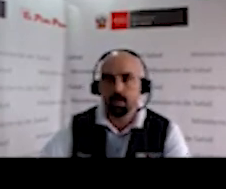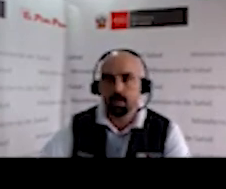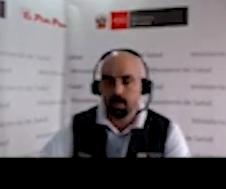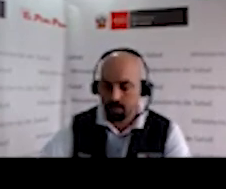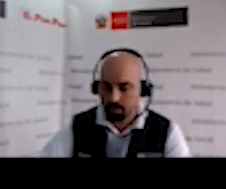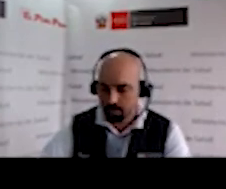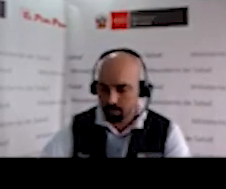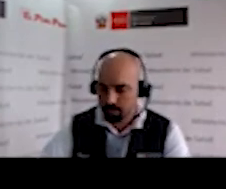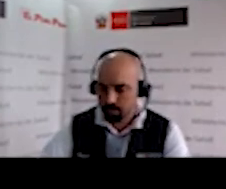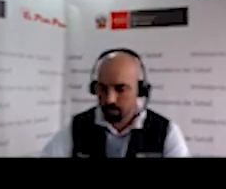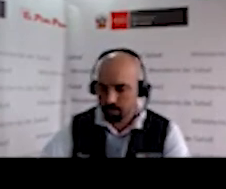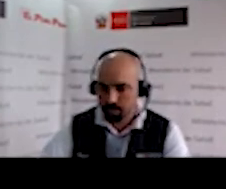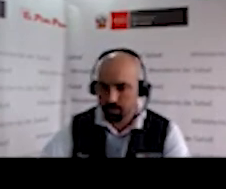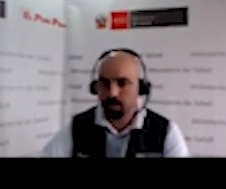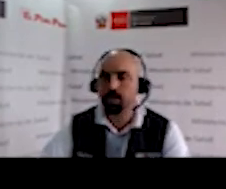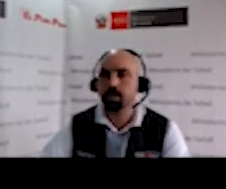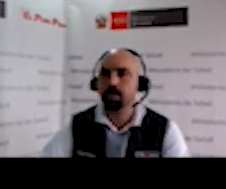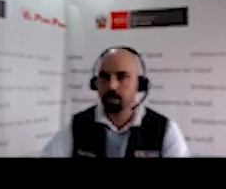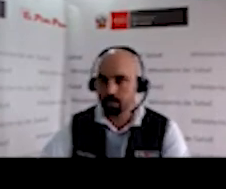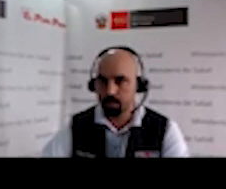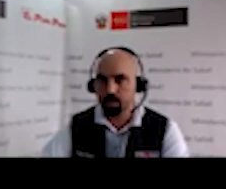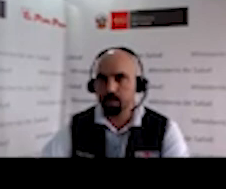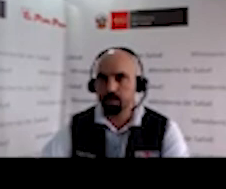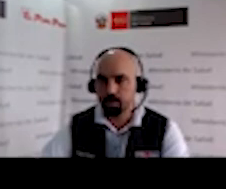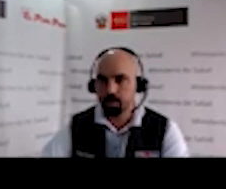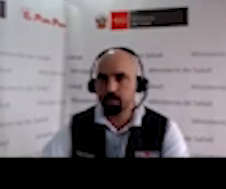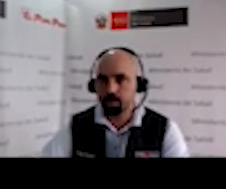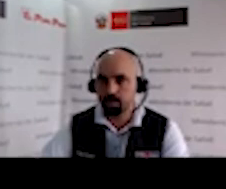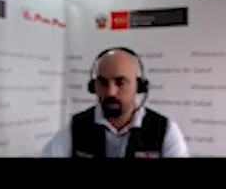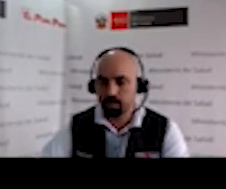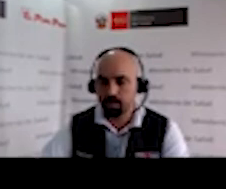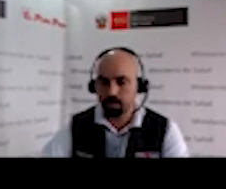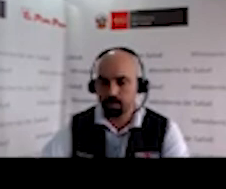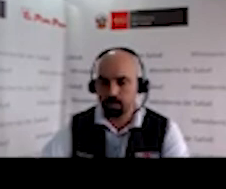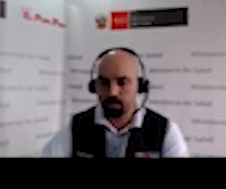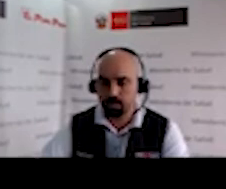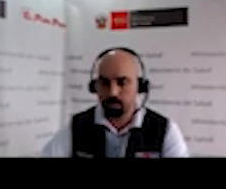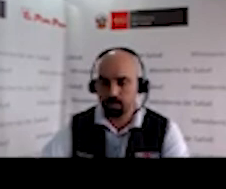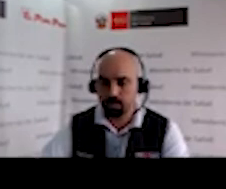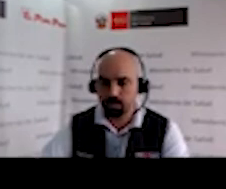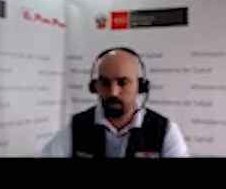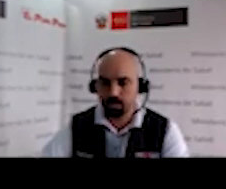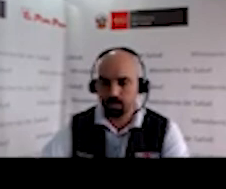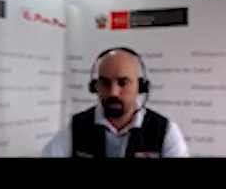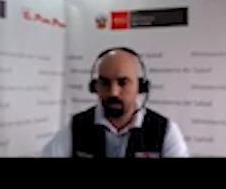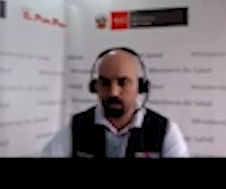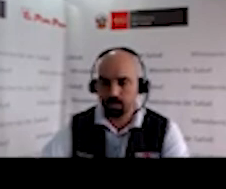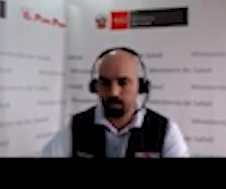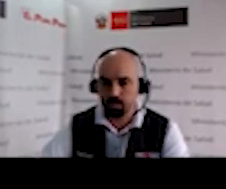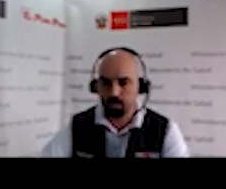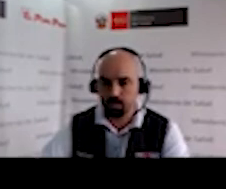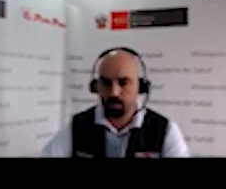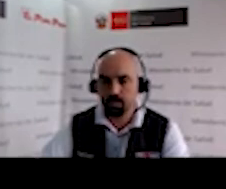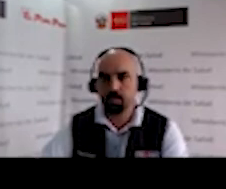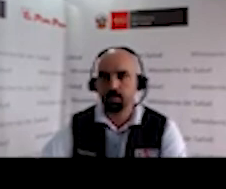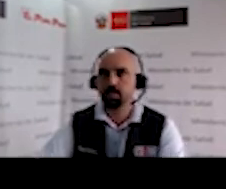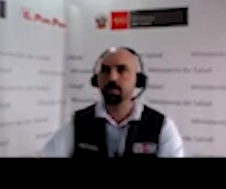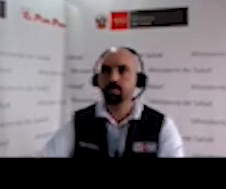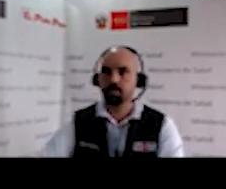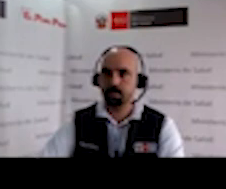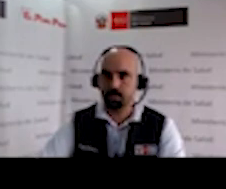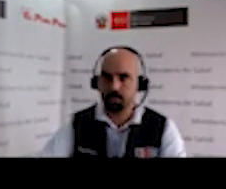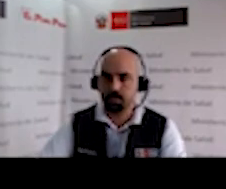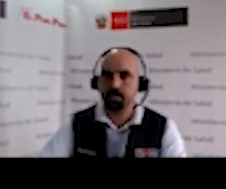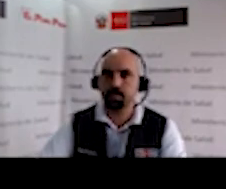hay que beta bloquearle a ese paciente, ¿no? Pero necesitamos confirmar que sea con las